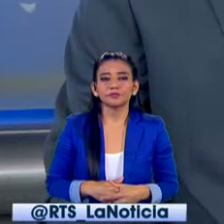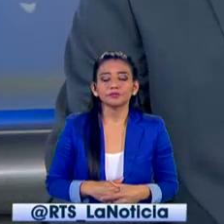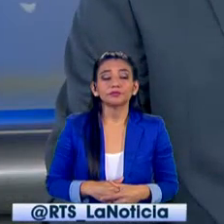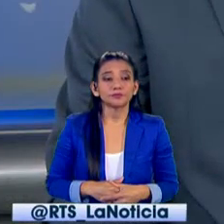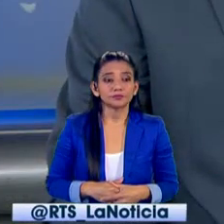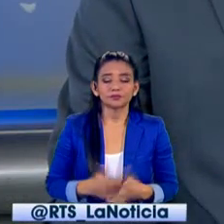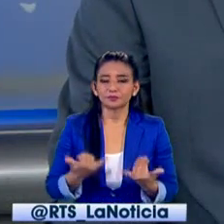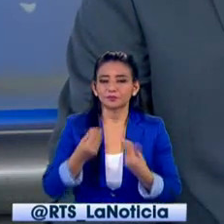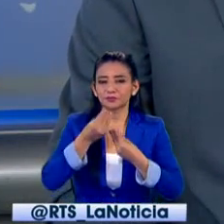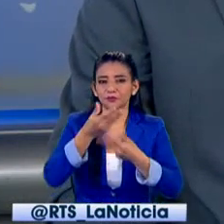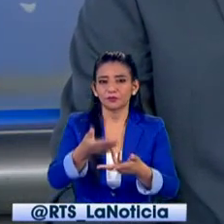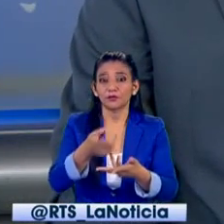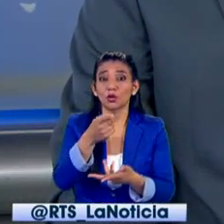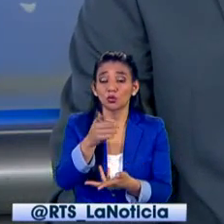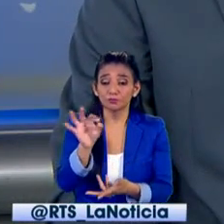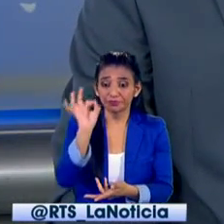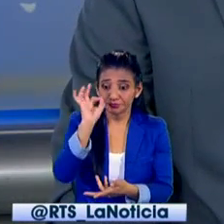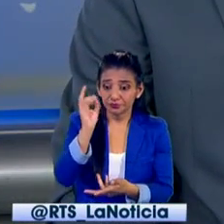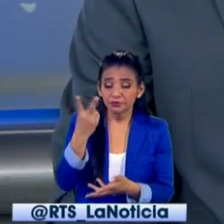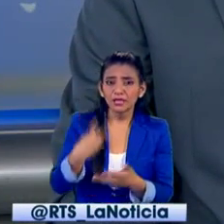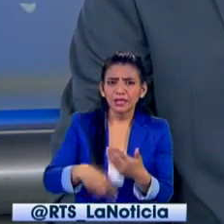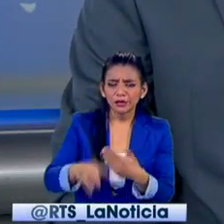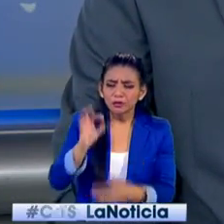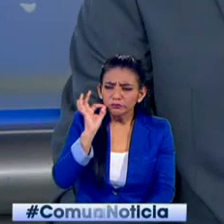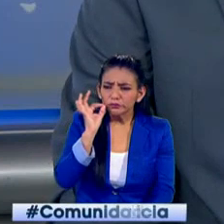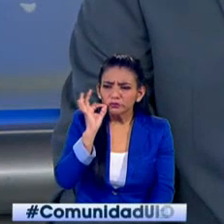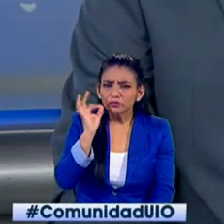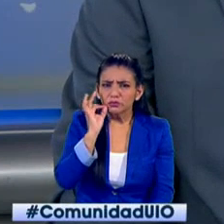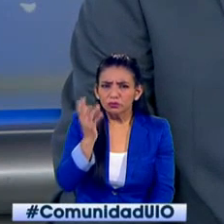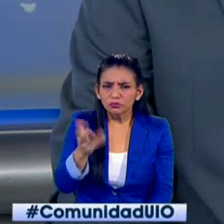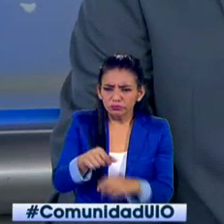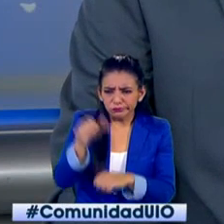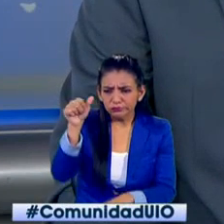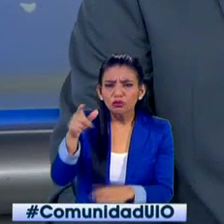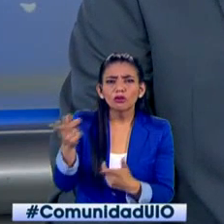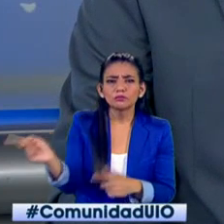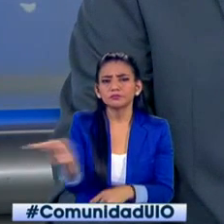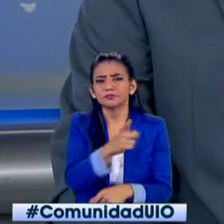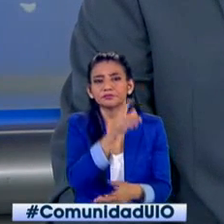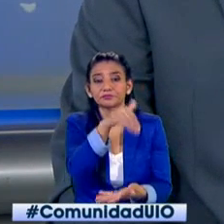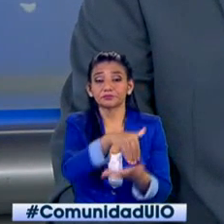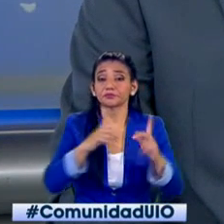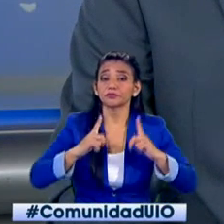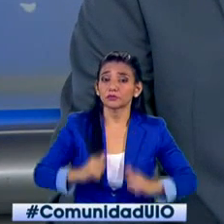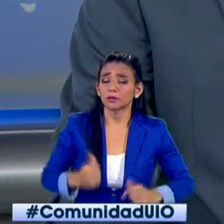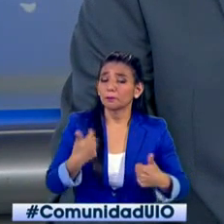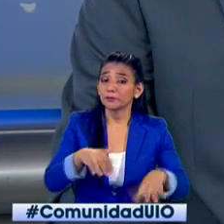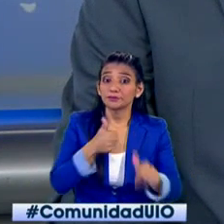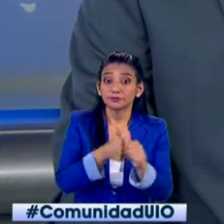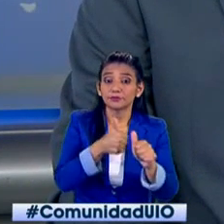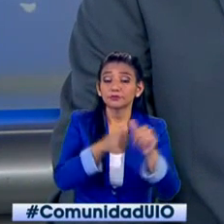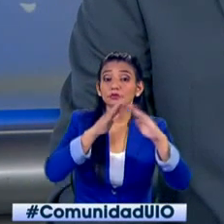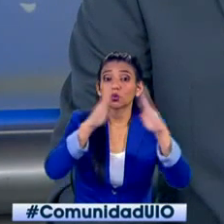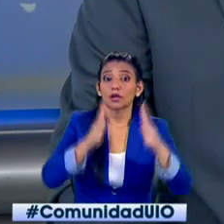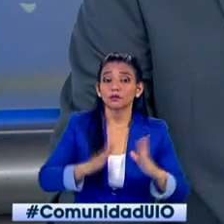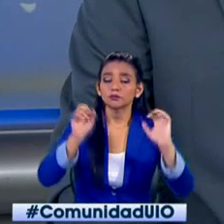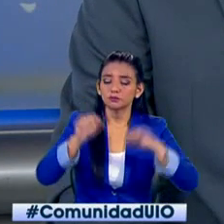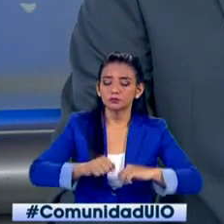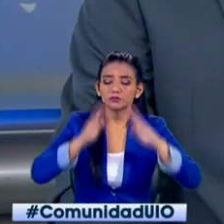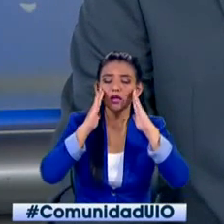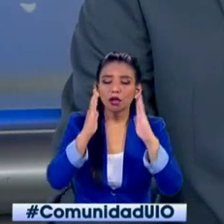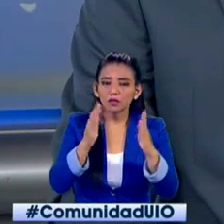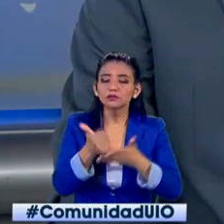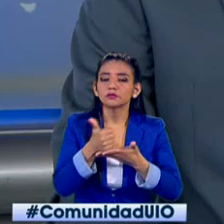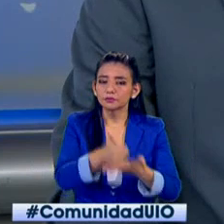Y ahora le contamos que si usted detecta que uno de sus hijos consume drogas, debe trasladarlo al centro de salud más cercano de su residencia para que reciba la